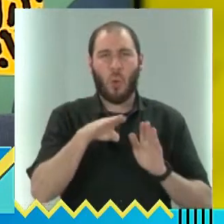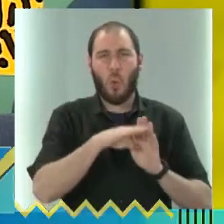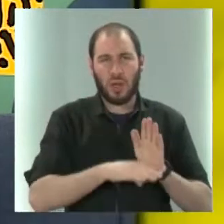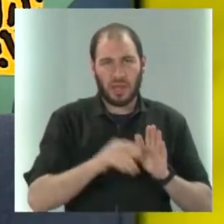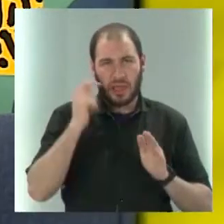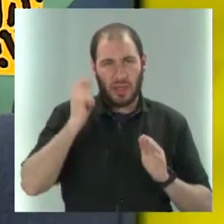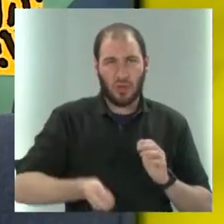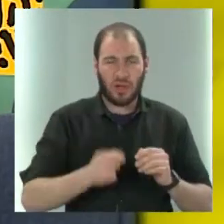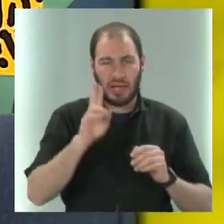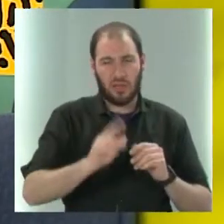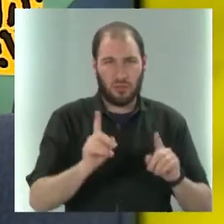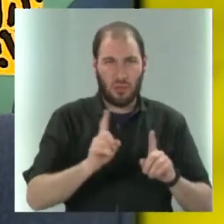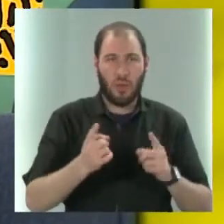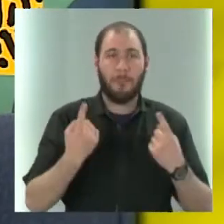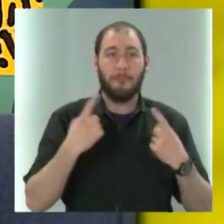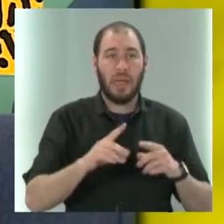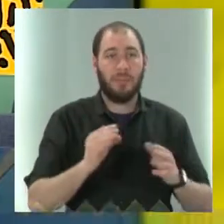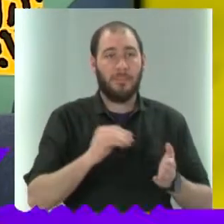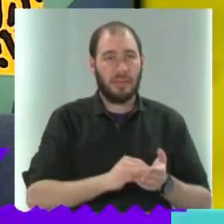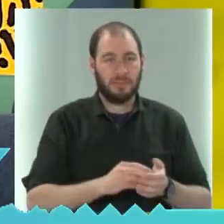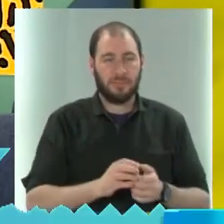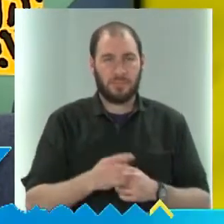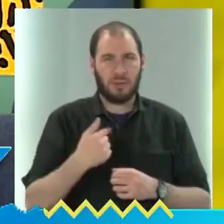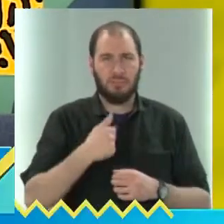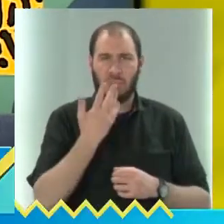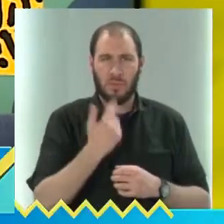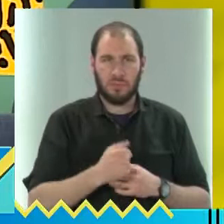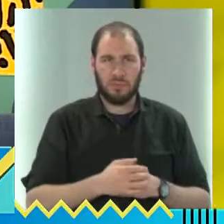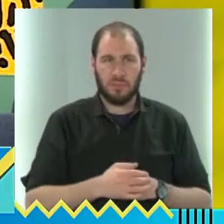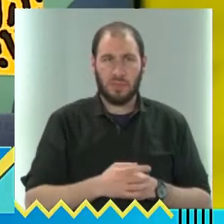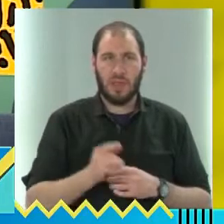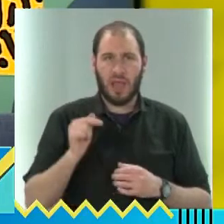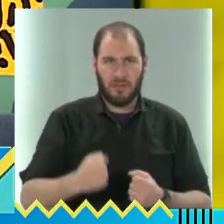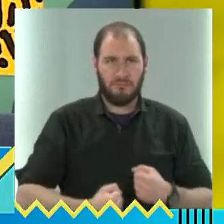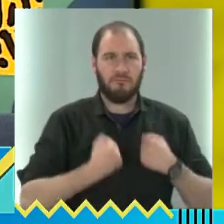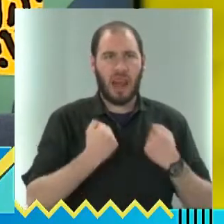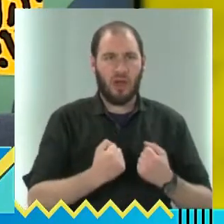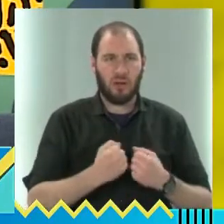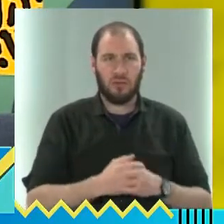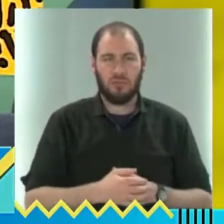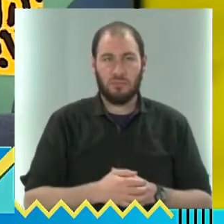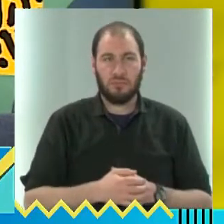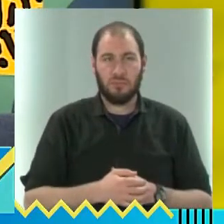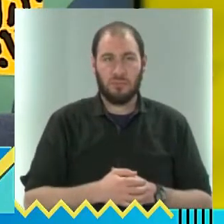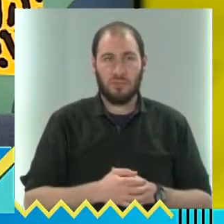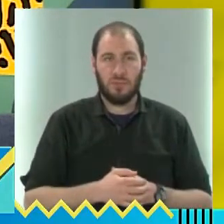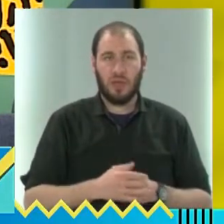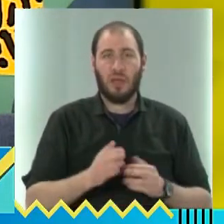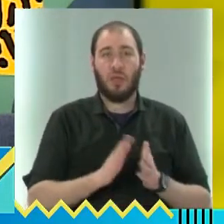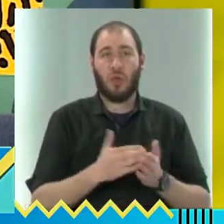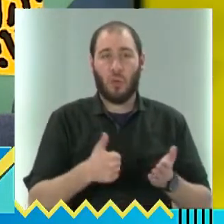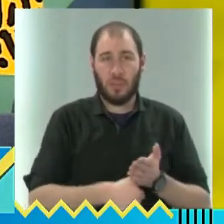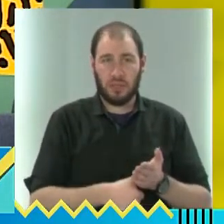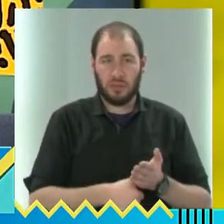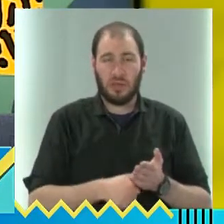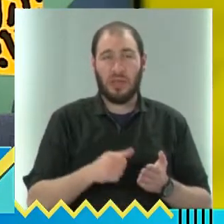que las regiones, pero además de eso, a mí me gustaría que tuviera la valentía de ir con su documento,